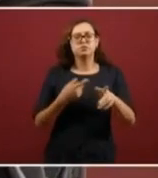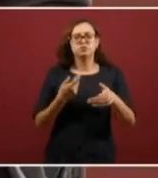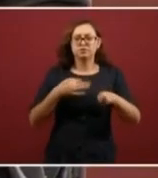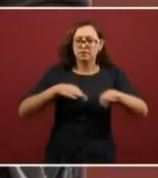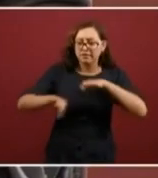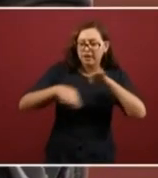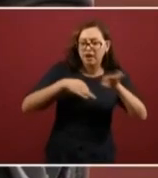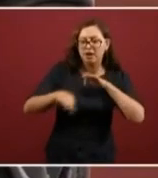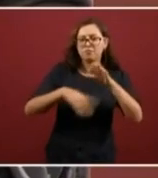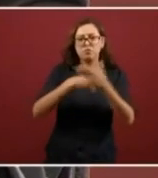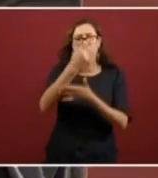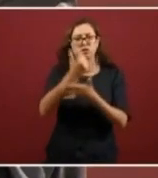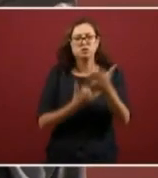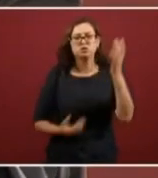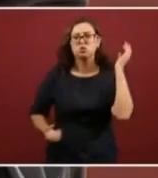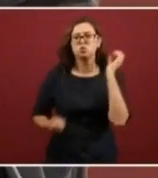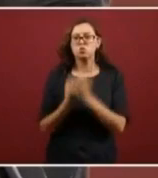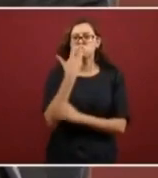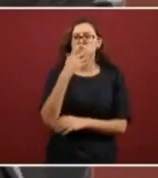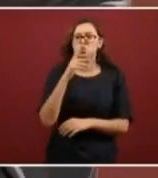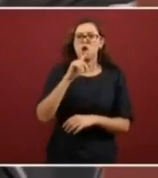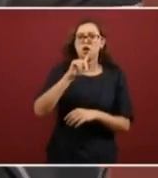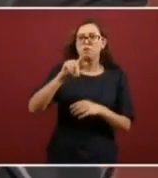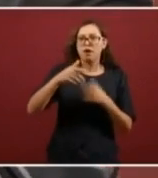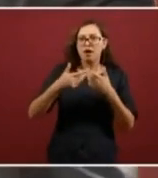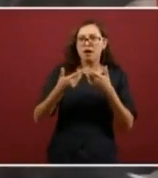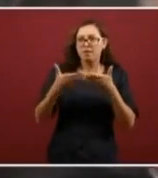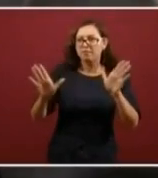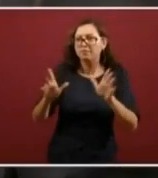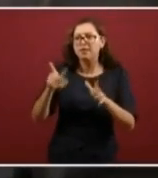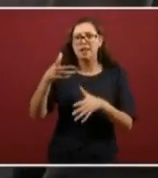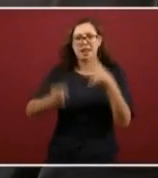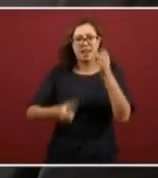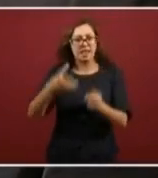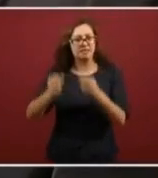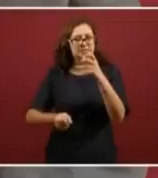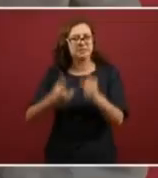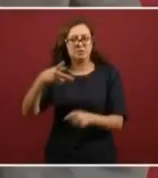sureste, porque ya no podemos seguir fomentando